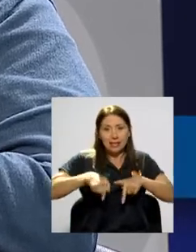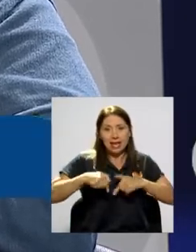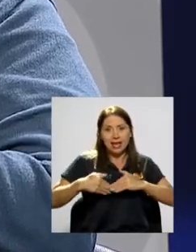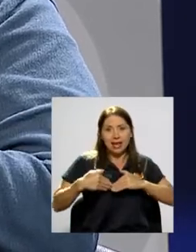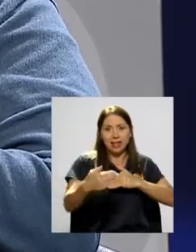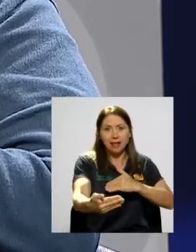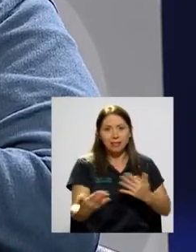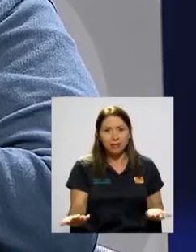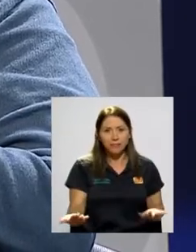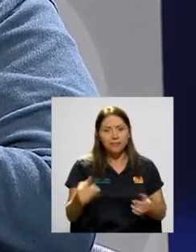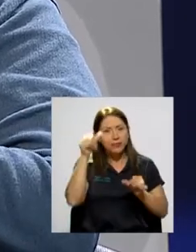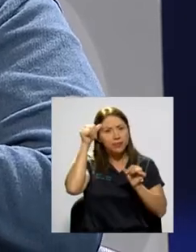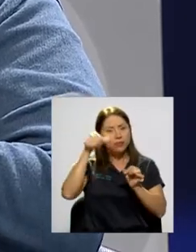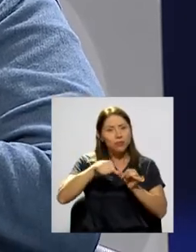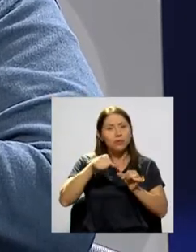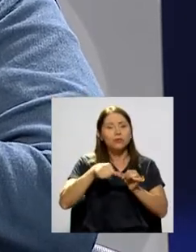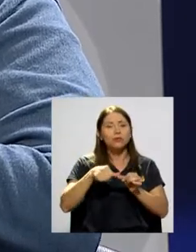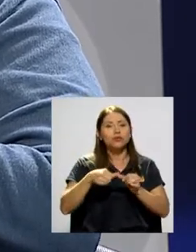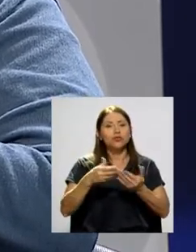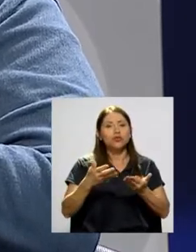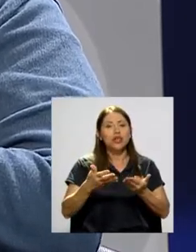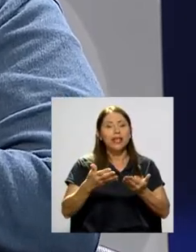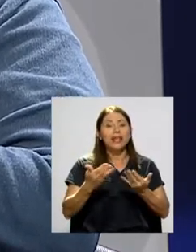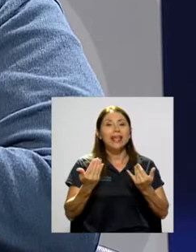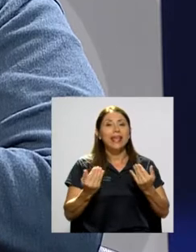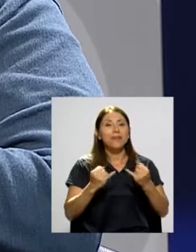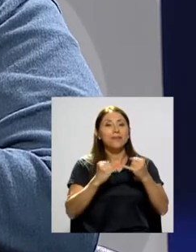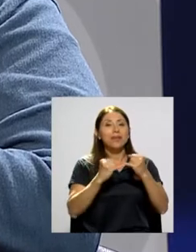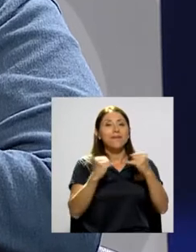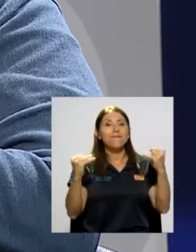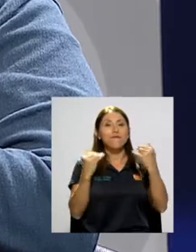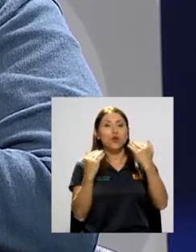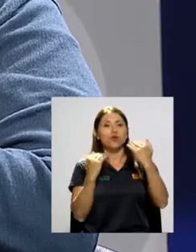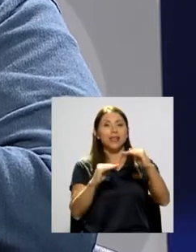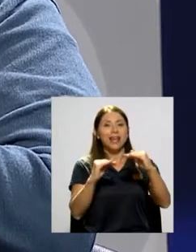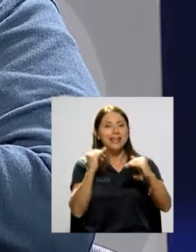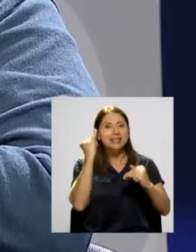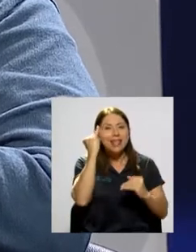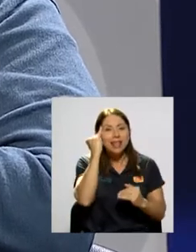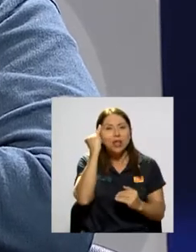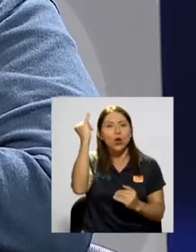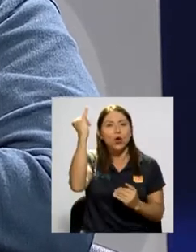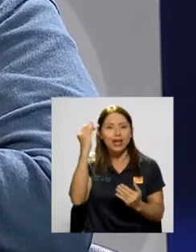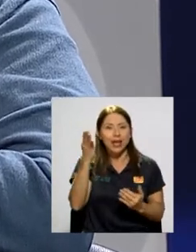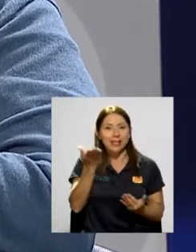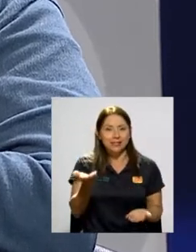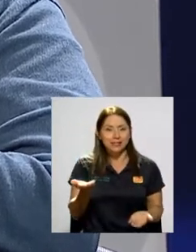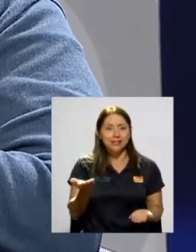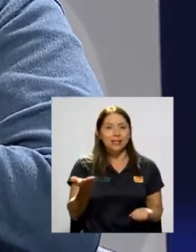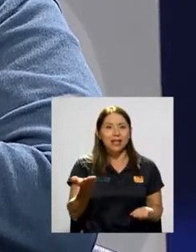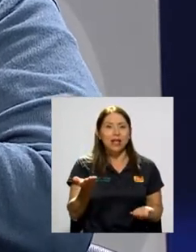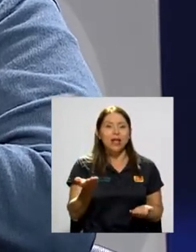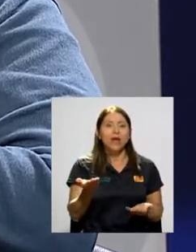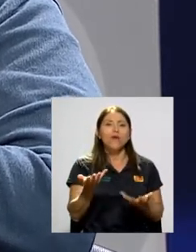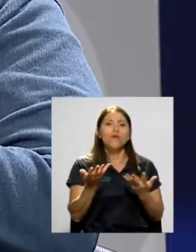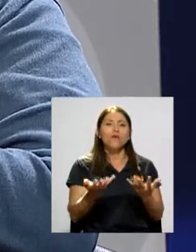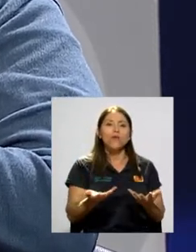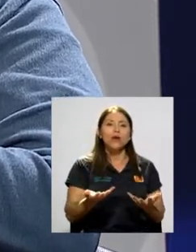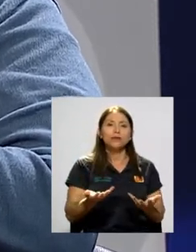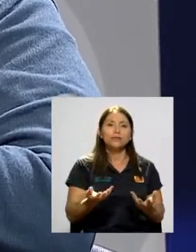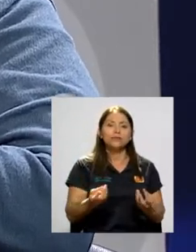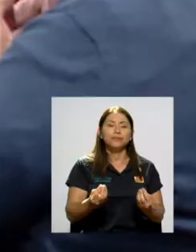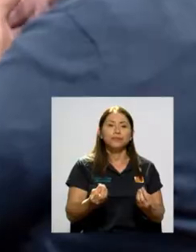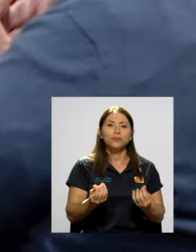en adelante. Recordemos que las fronteras ideológicas, ¿verdad?, fueron de alguna manera,